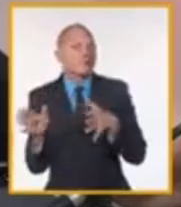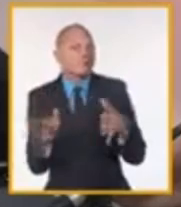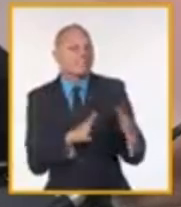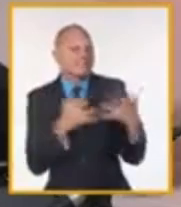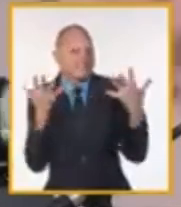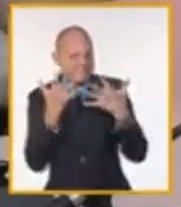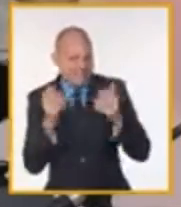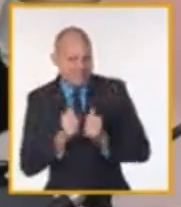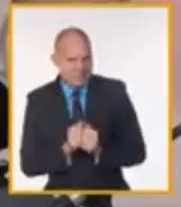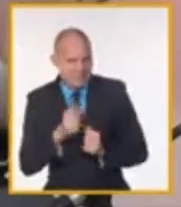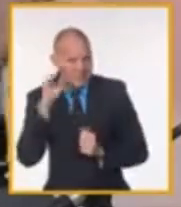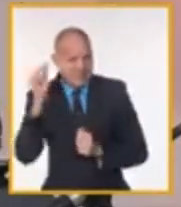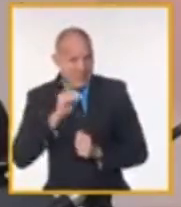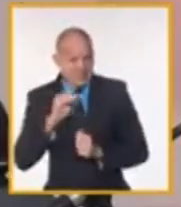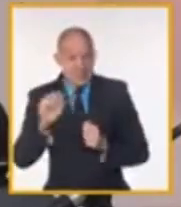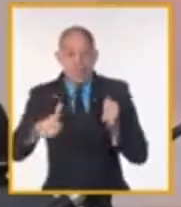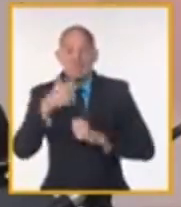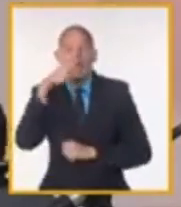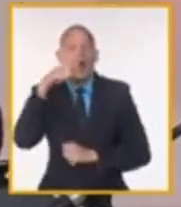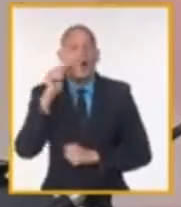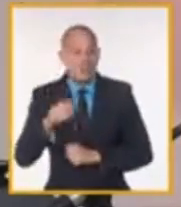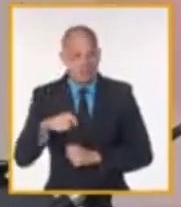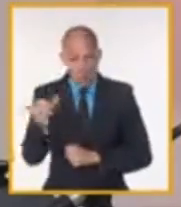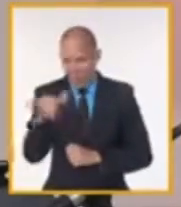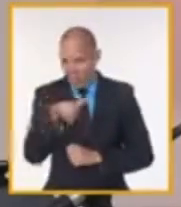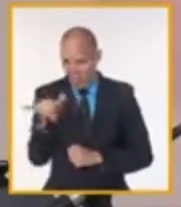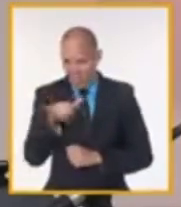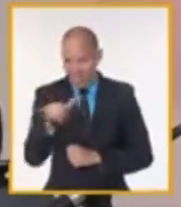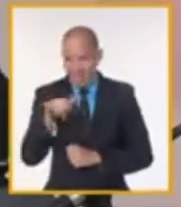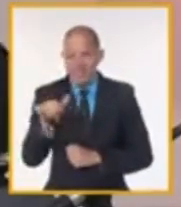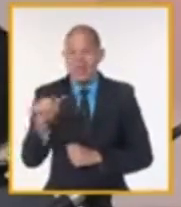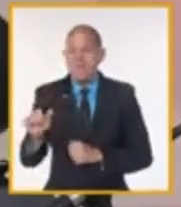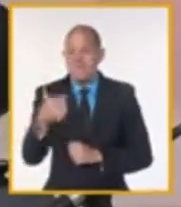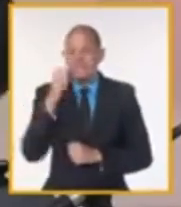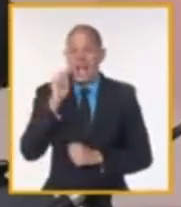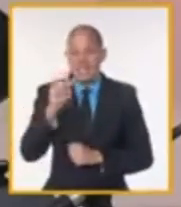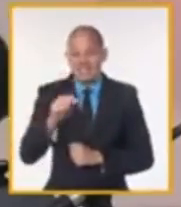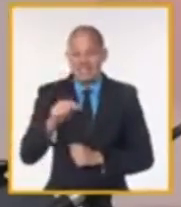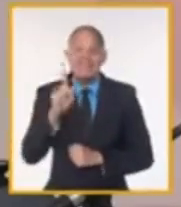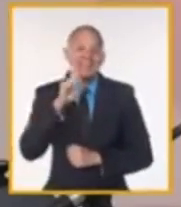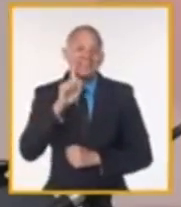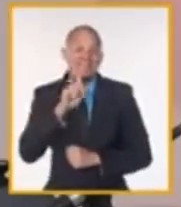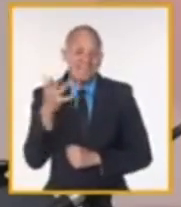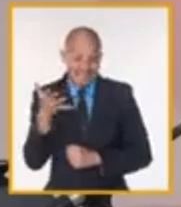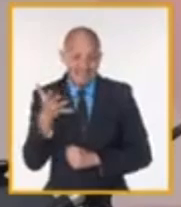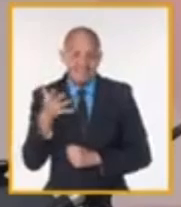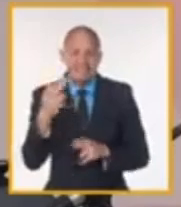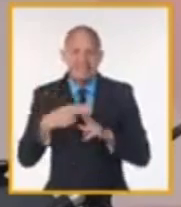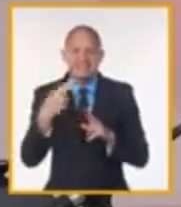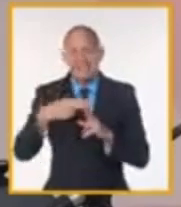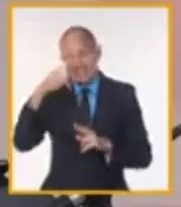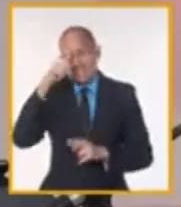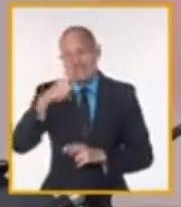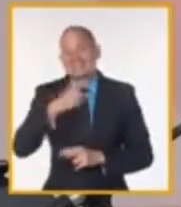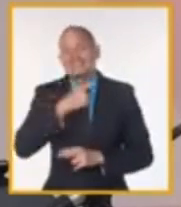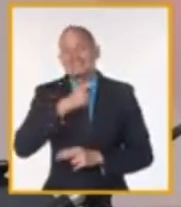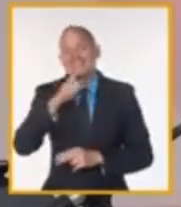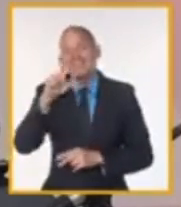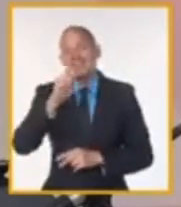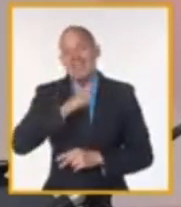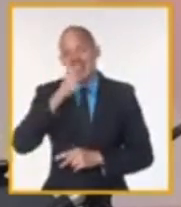bueno sabemos a lo que fue no pero pero Cómo cree sabe queé hacer con selenski sabe qué hacer con la crisis